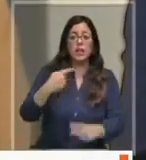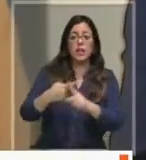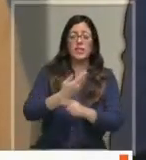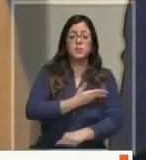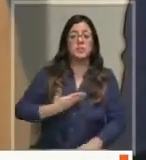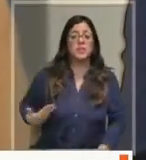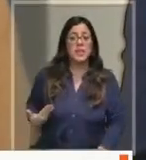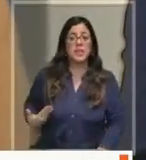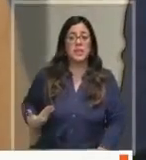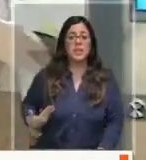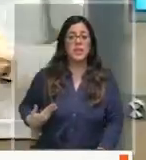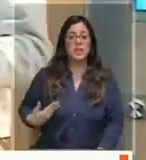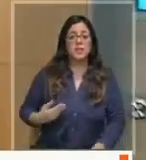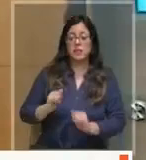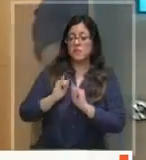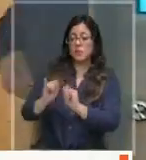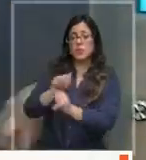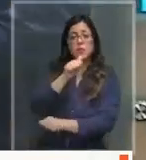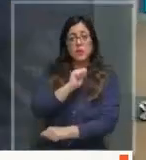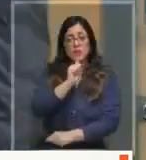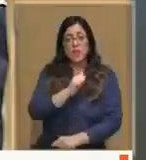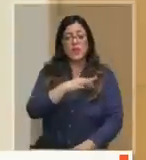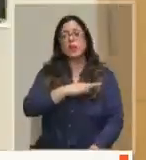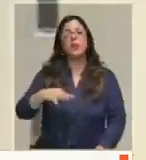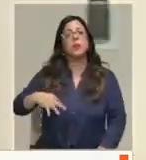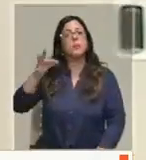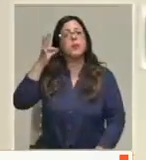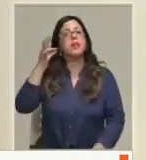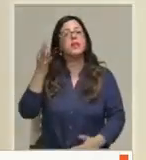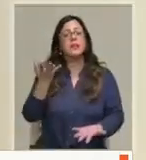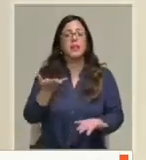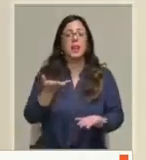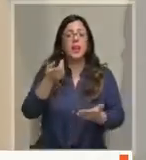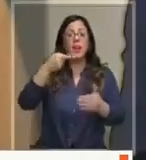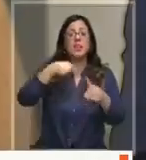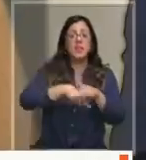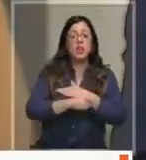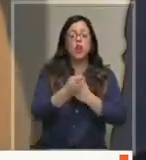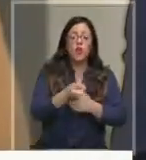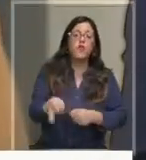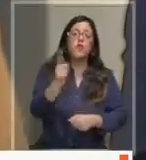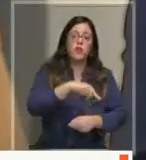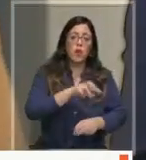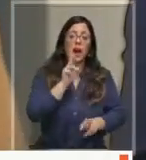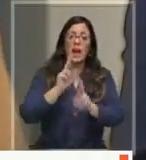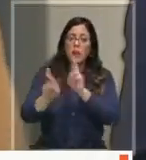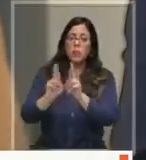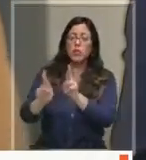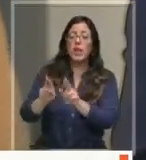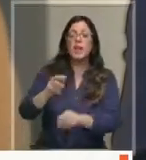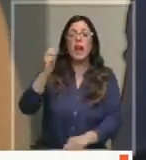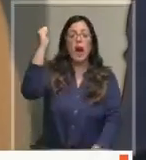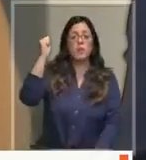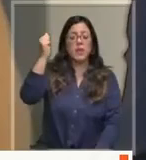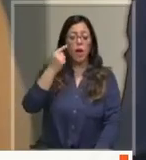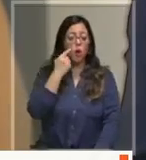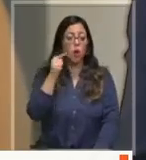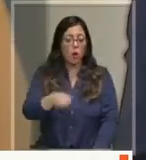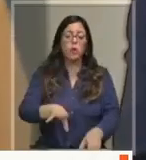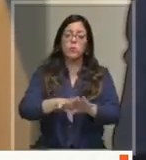No no ha sido bien informado la ministra del interior volvió a responder La Piñera hay un compromiso público del gobierno